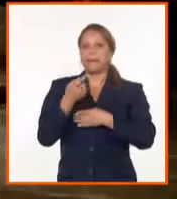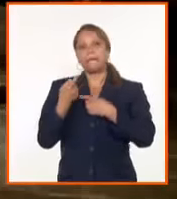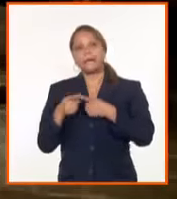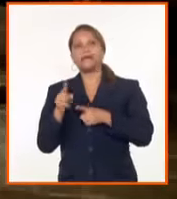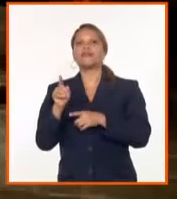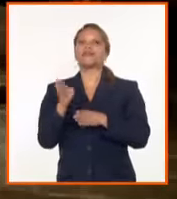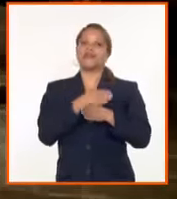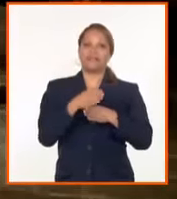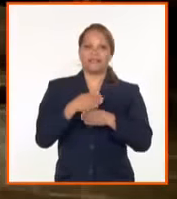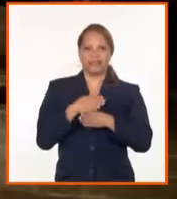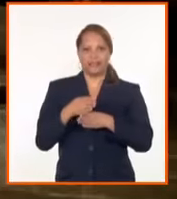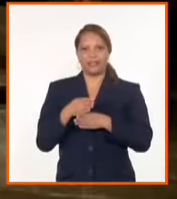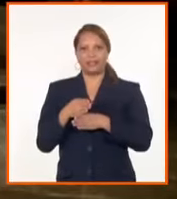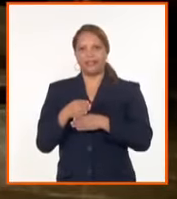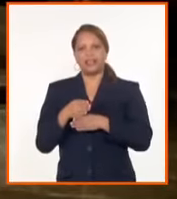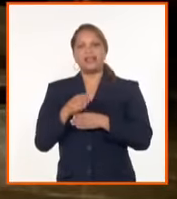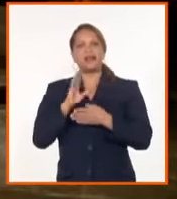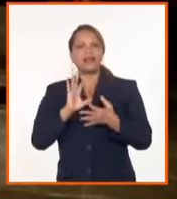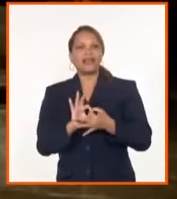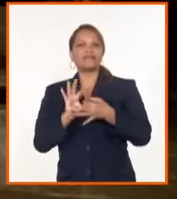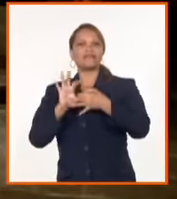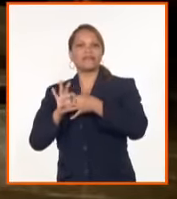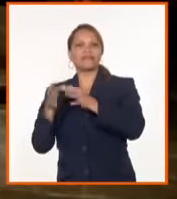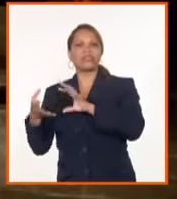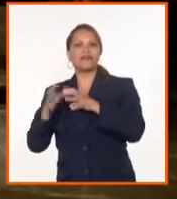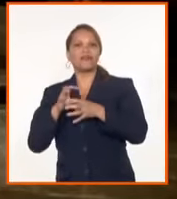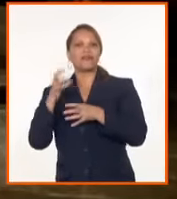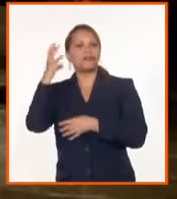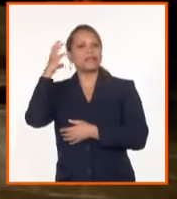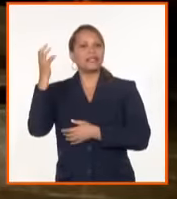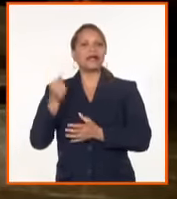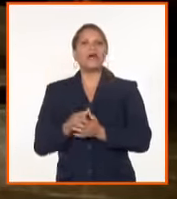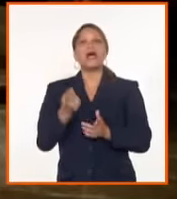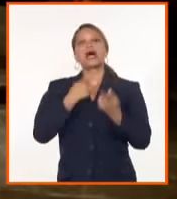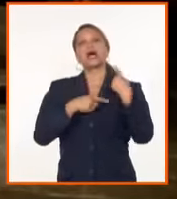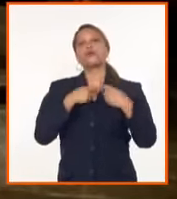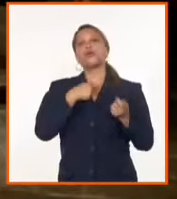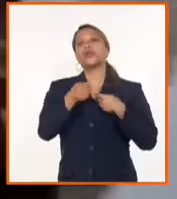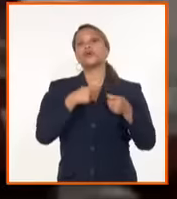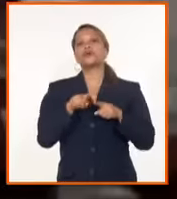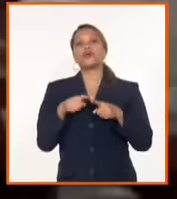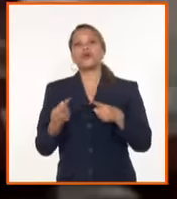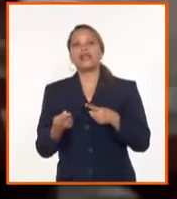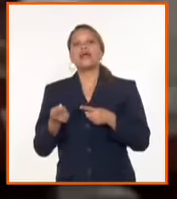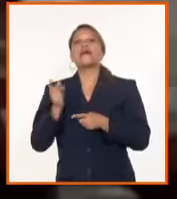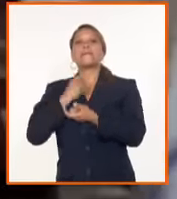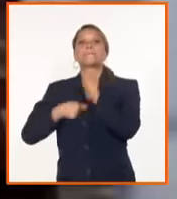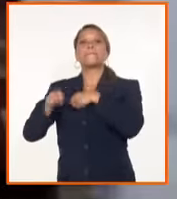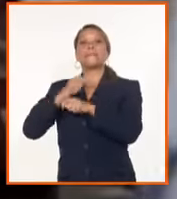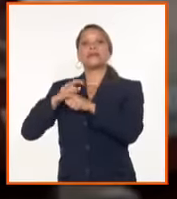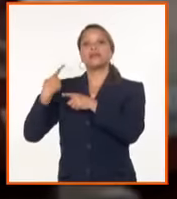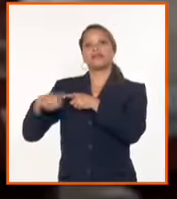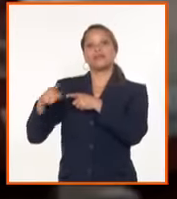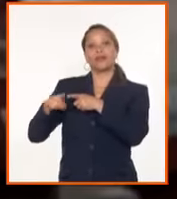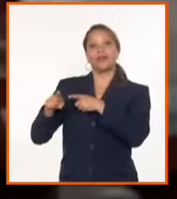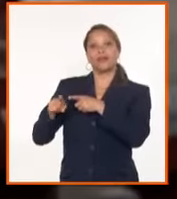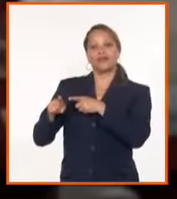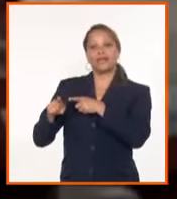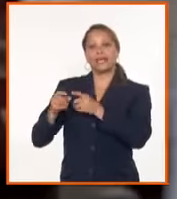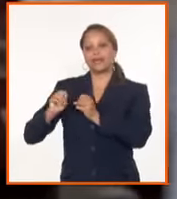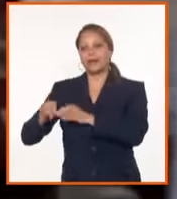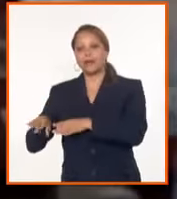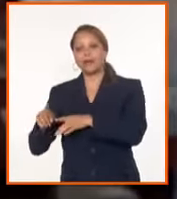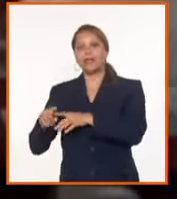que las formas estatales, pero se han encadenado con las formas estatales. Muchos de ellos, su negocio en qué consiste, importan materias primas y se encadenan